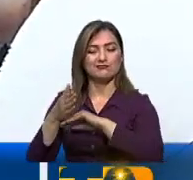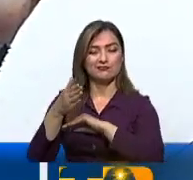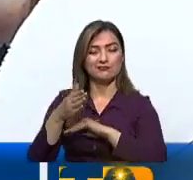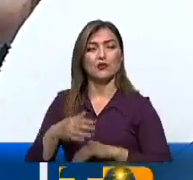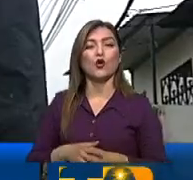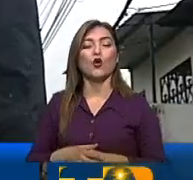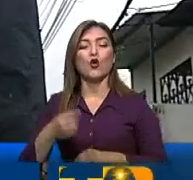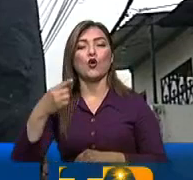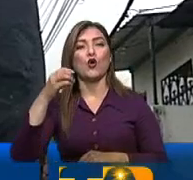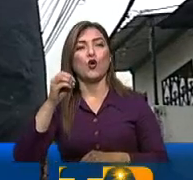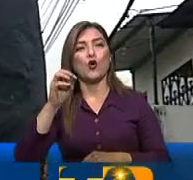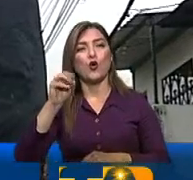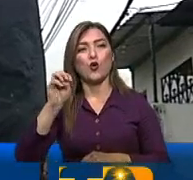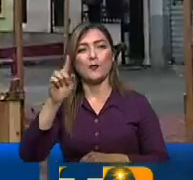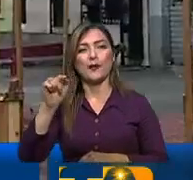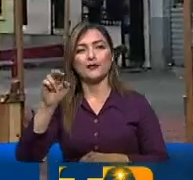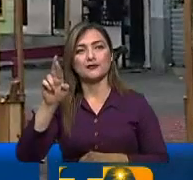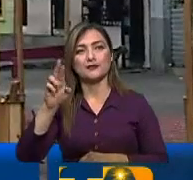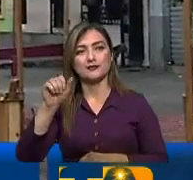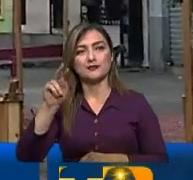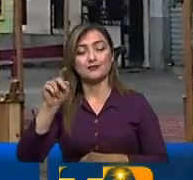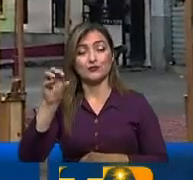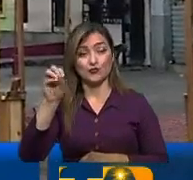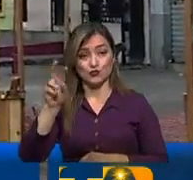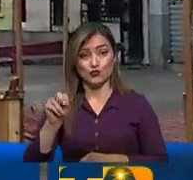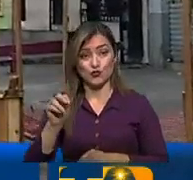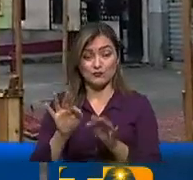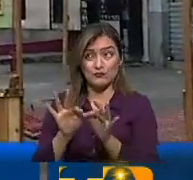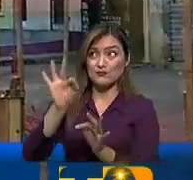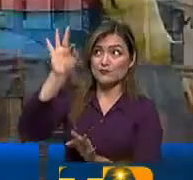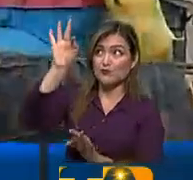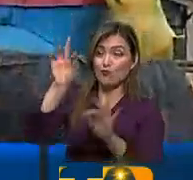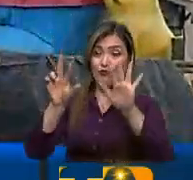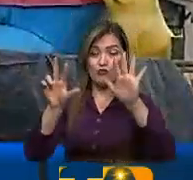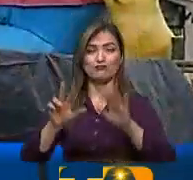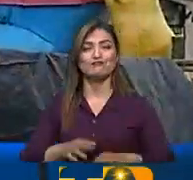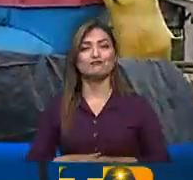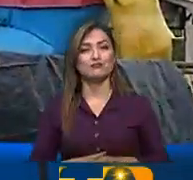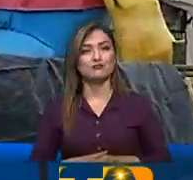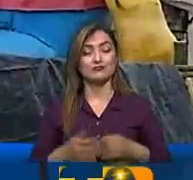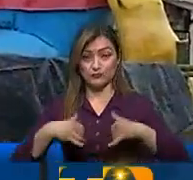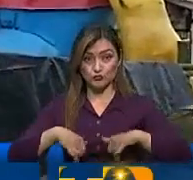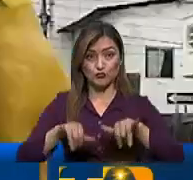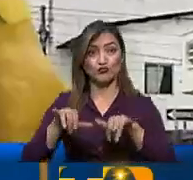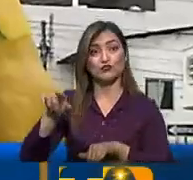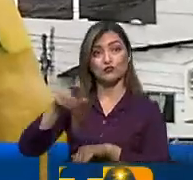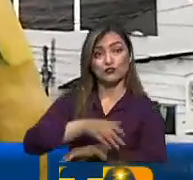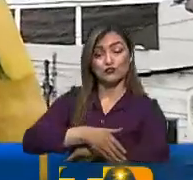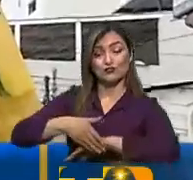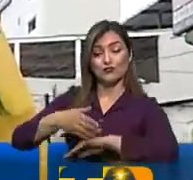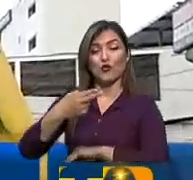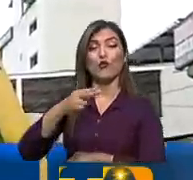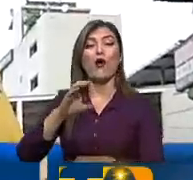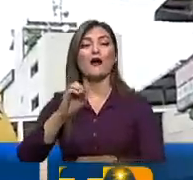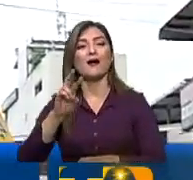trabajaron los artesanos afinando los detalles. El muñeco tiene 8 metros de altura. Siguiendo con el recorrido, en las calles Huancavilca